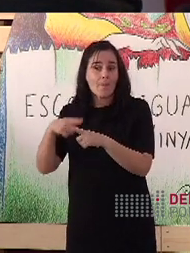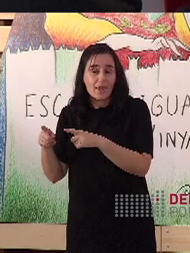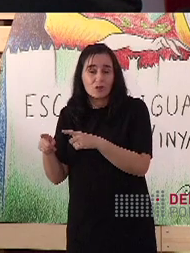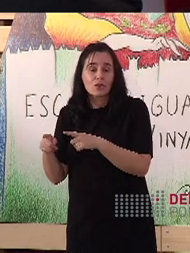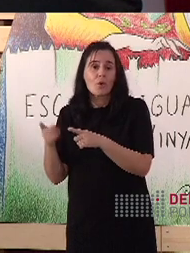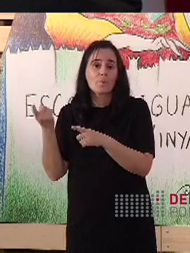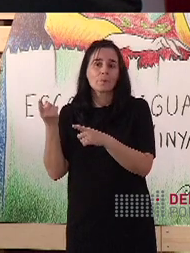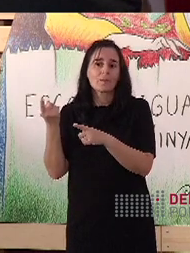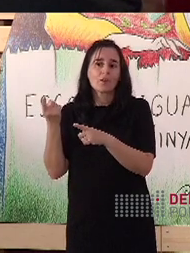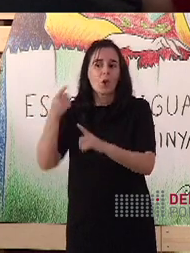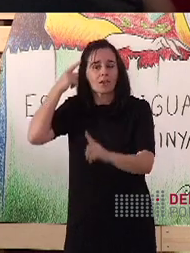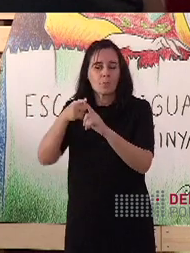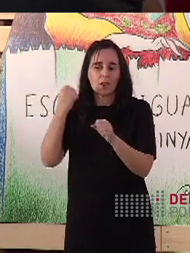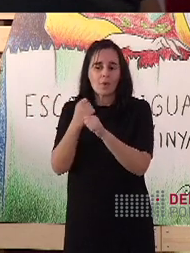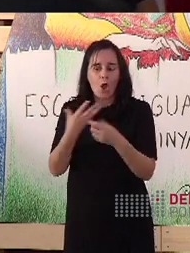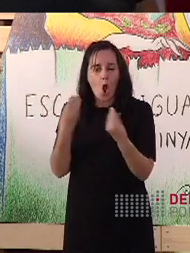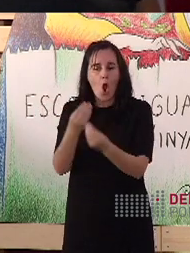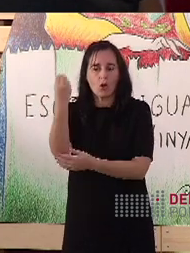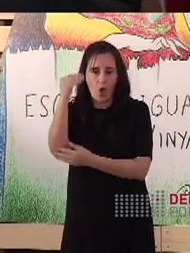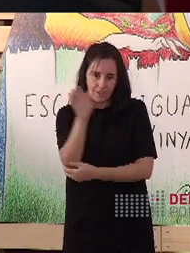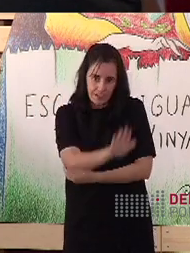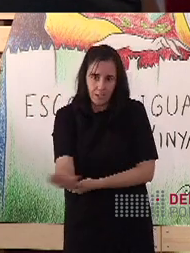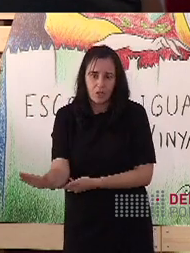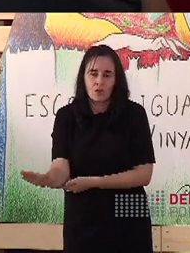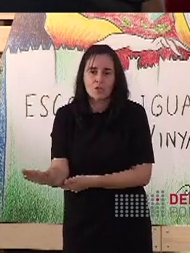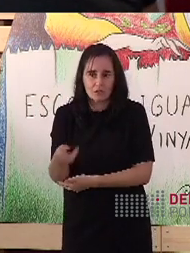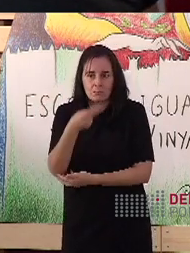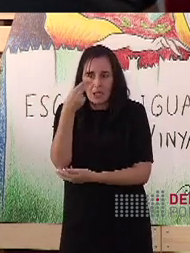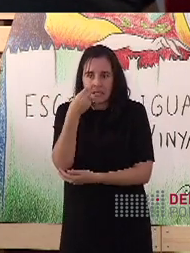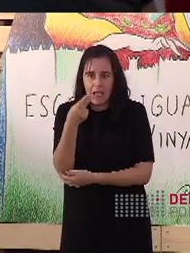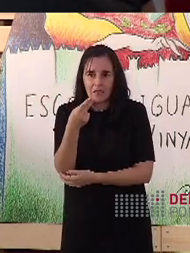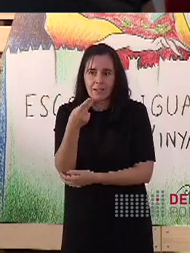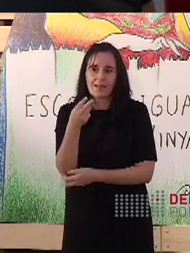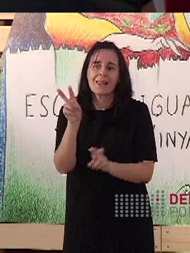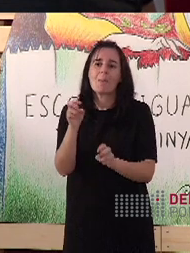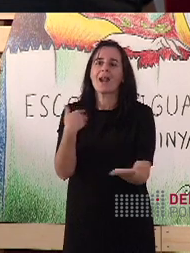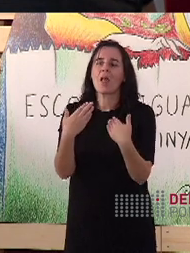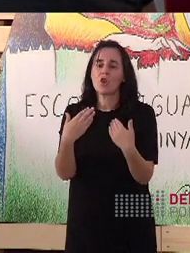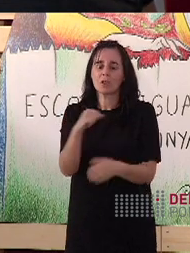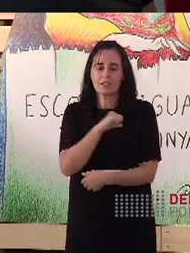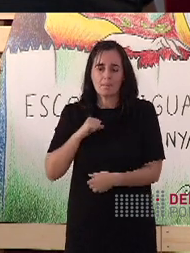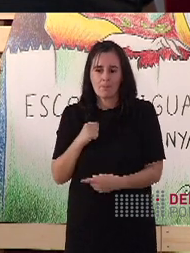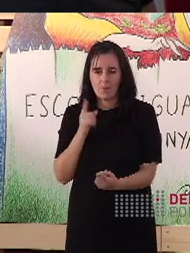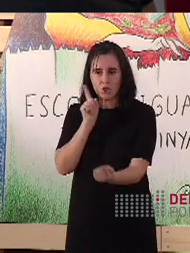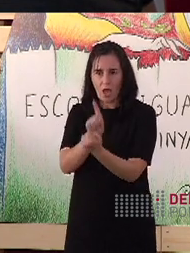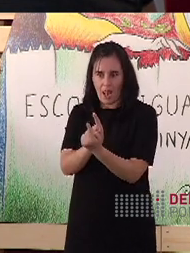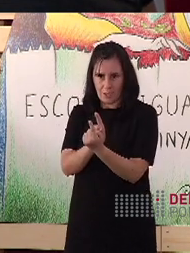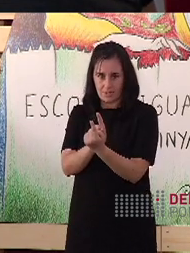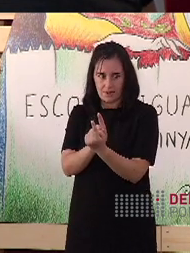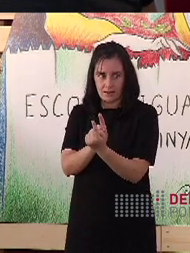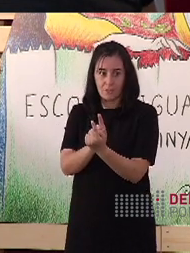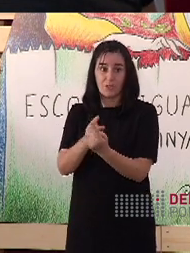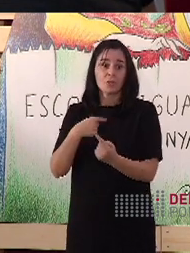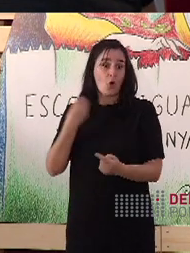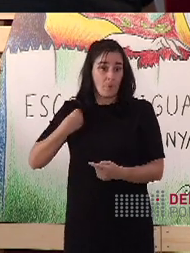me refiero, para trabajar con los chavales, muy interesante en lo que tiene que ver con las relaciones interpersonales. Yo creo que a mí me ha pasado lo mismo con la